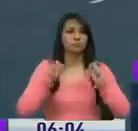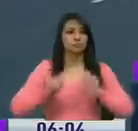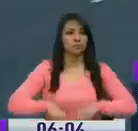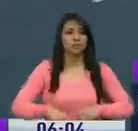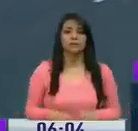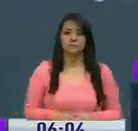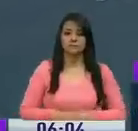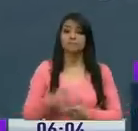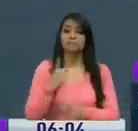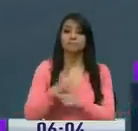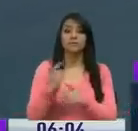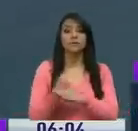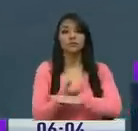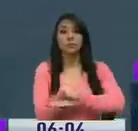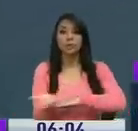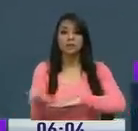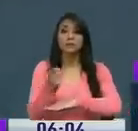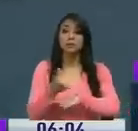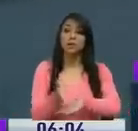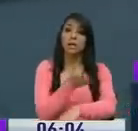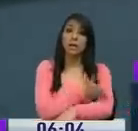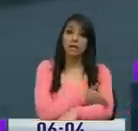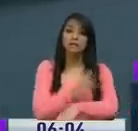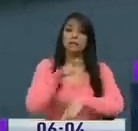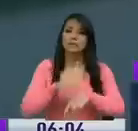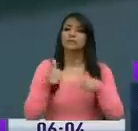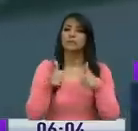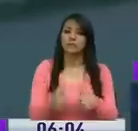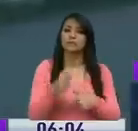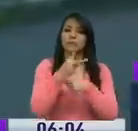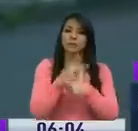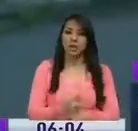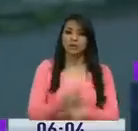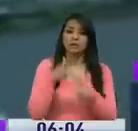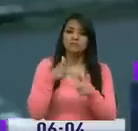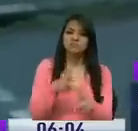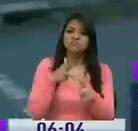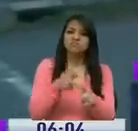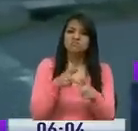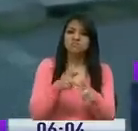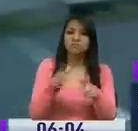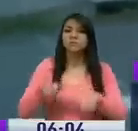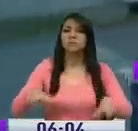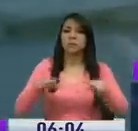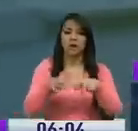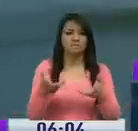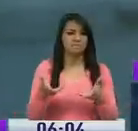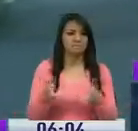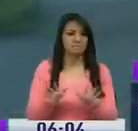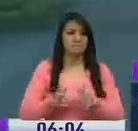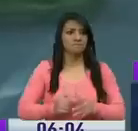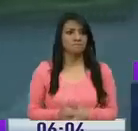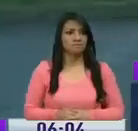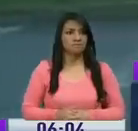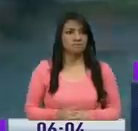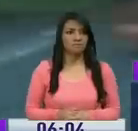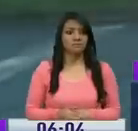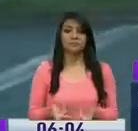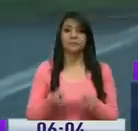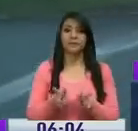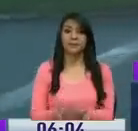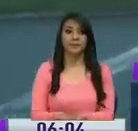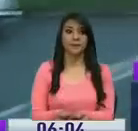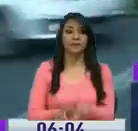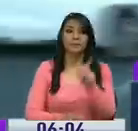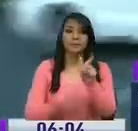recomendación es que salga con las debidas precauciones para evitar trancones usuales en este sector en unos minutos además también ya